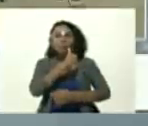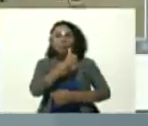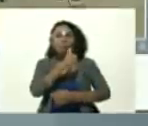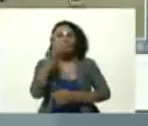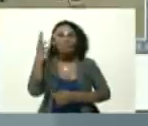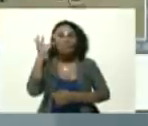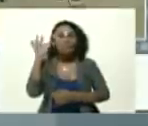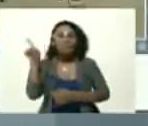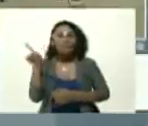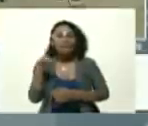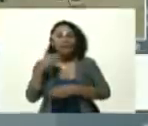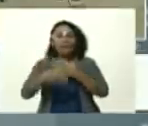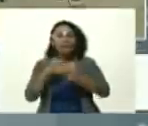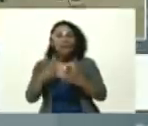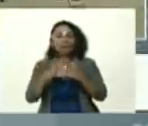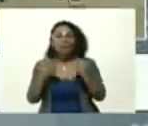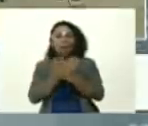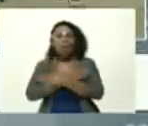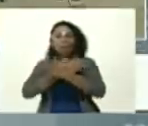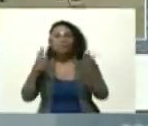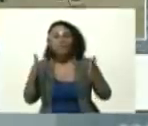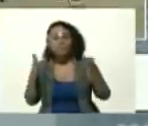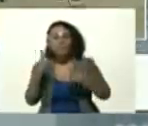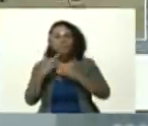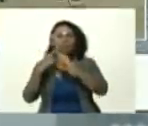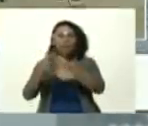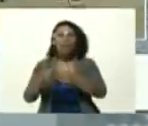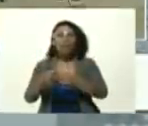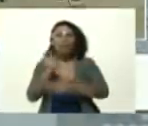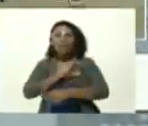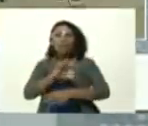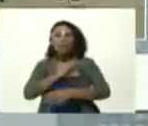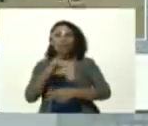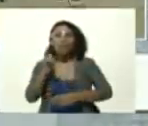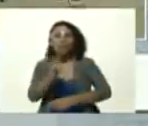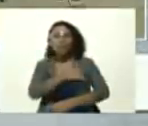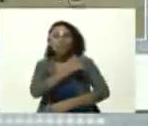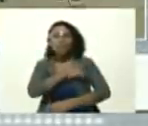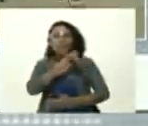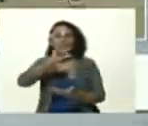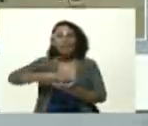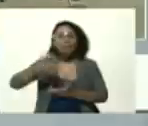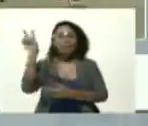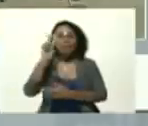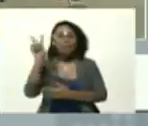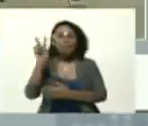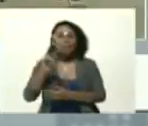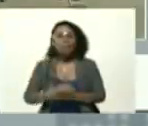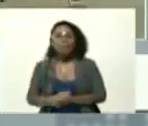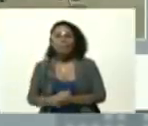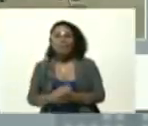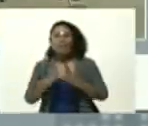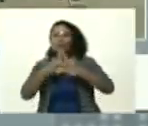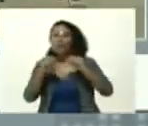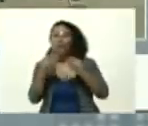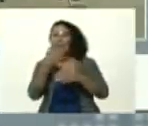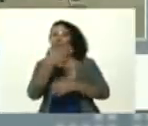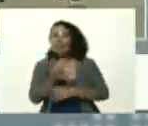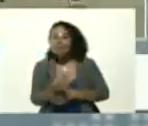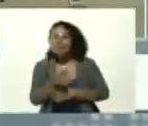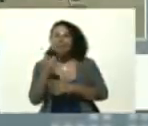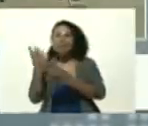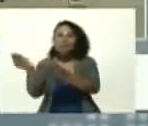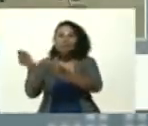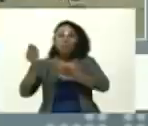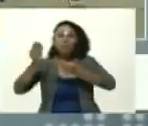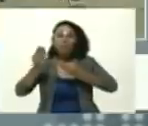Arocha toda la colaboración que está prestando, señora rectora de la Universidad Central de Venezuela, todas las facilidades que nos ha